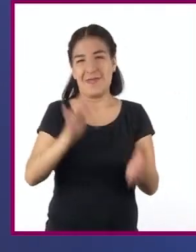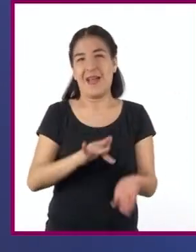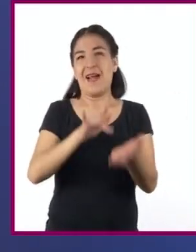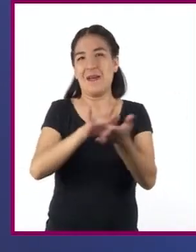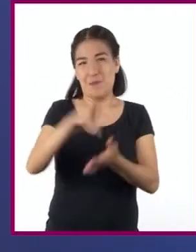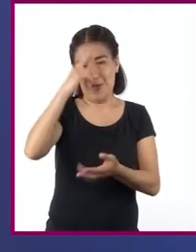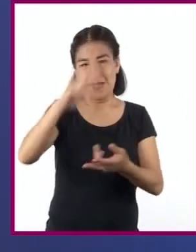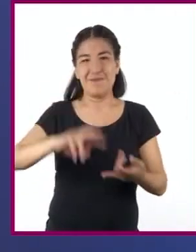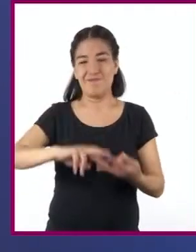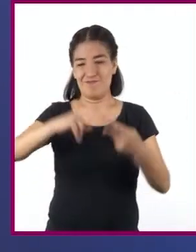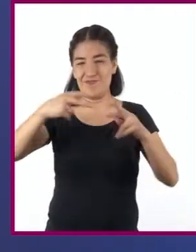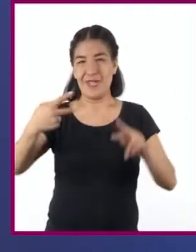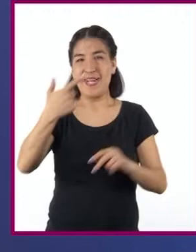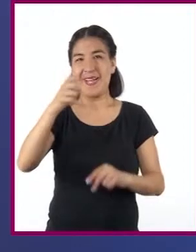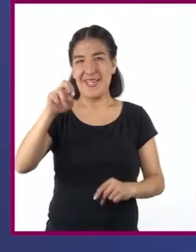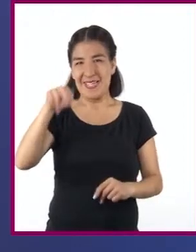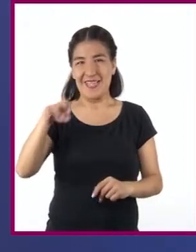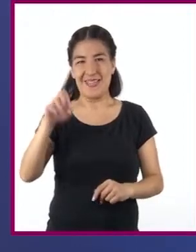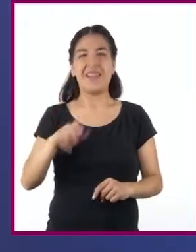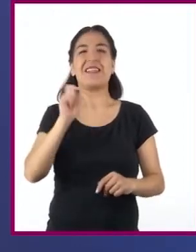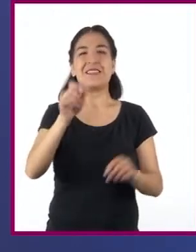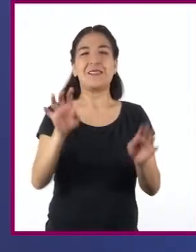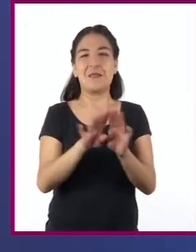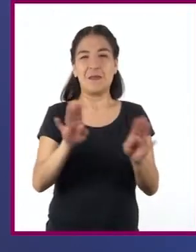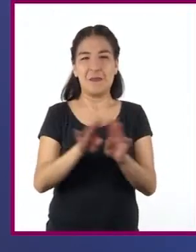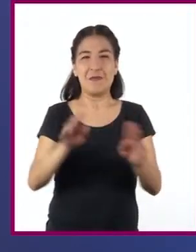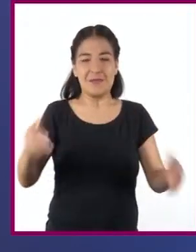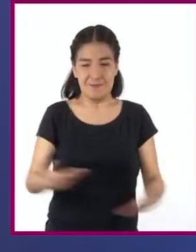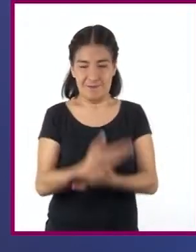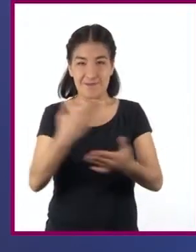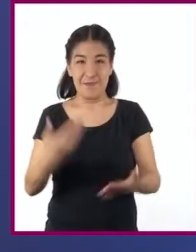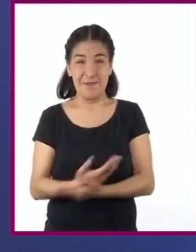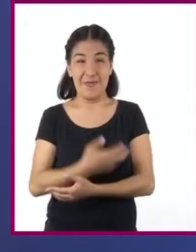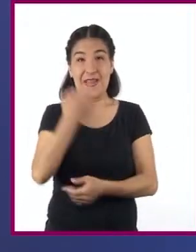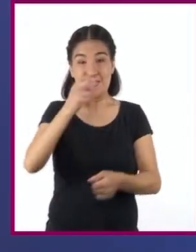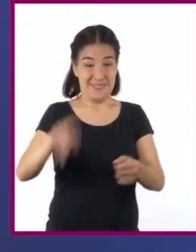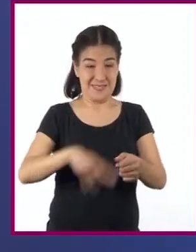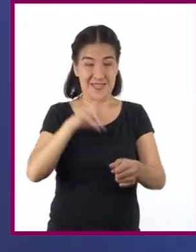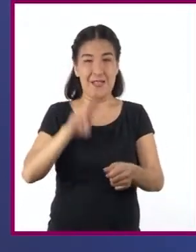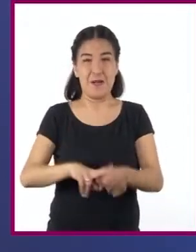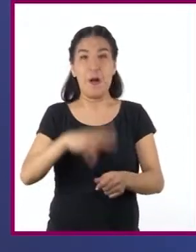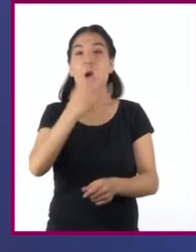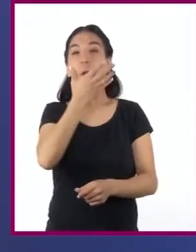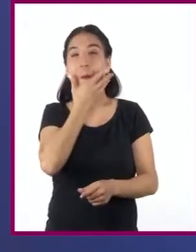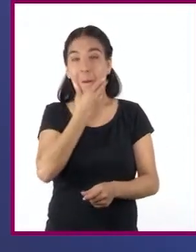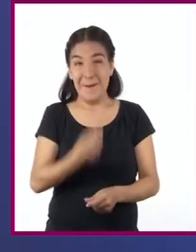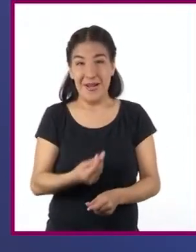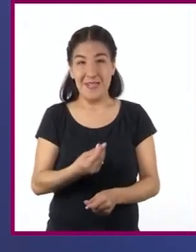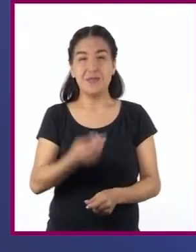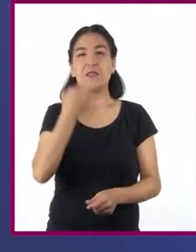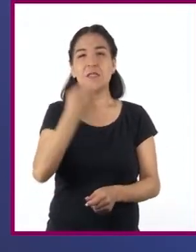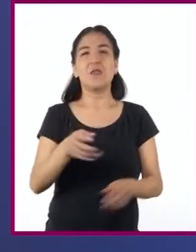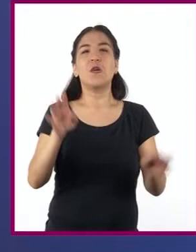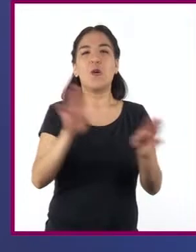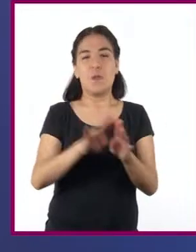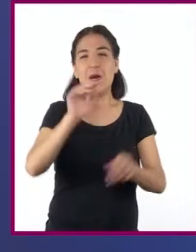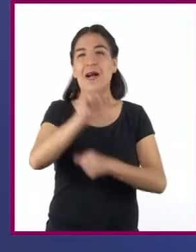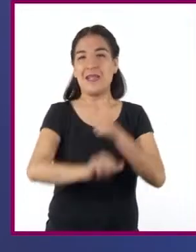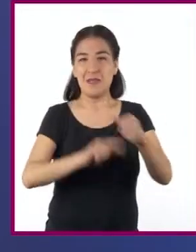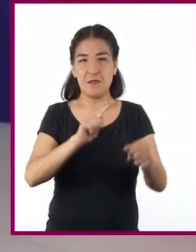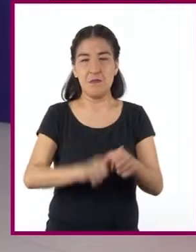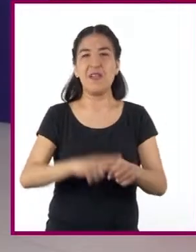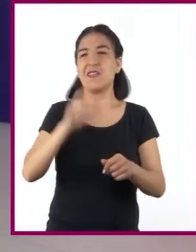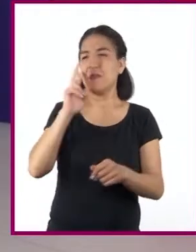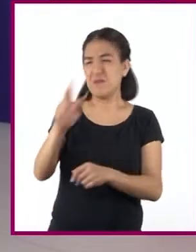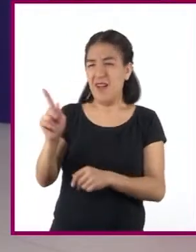especie. Cabe mencionar que en la naturaleza los machos son los que en su mayoría suelen sobresalir por su